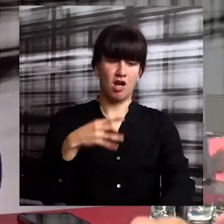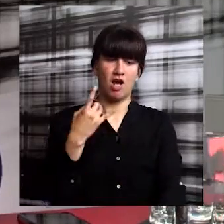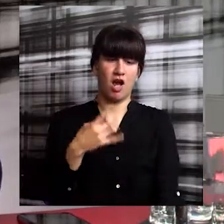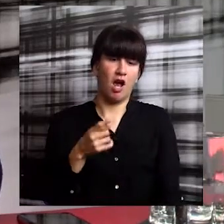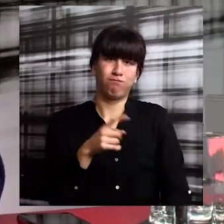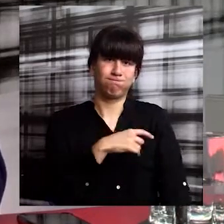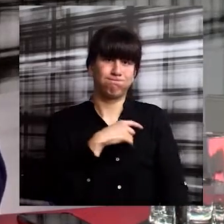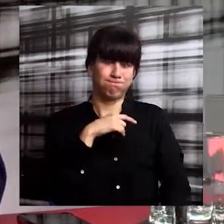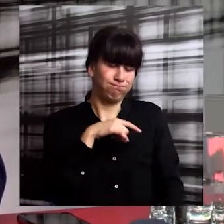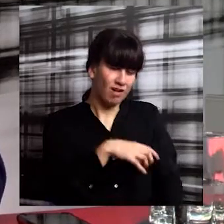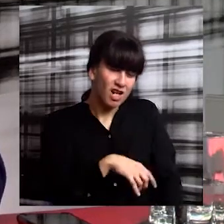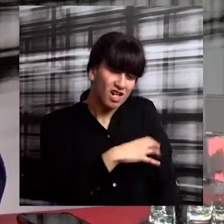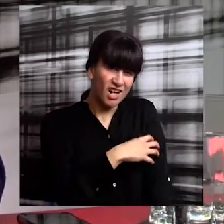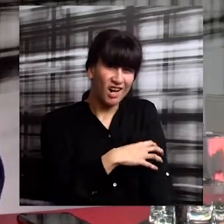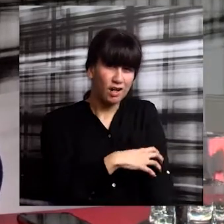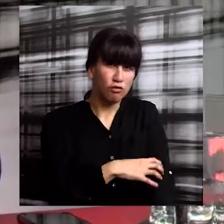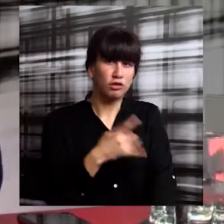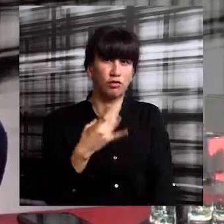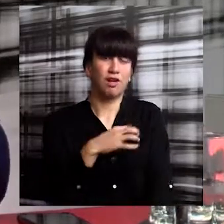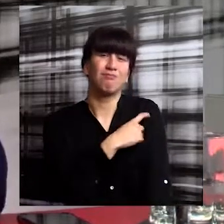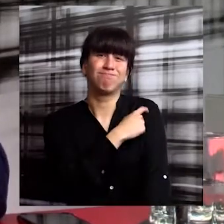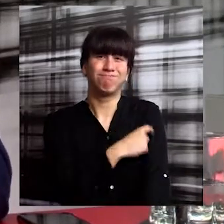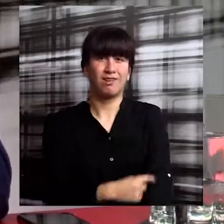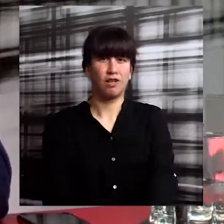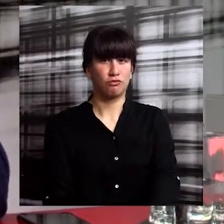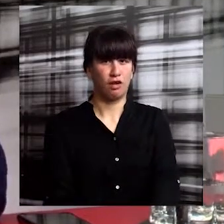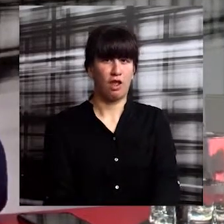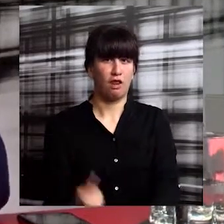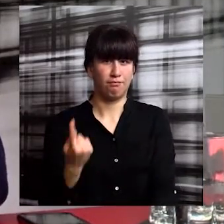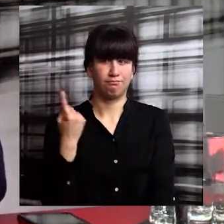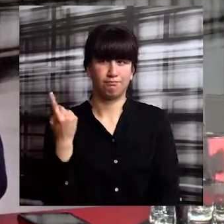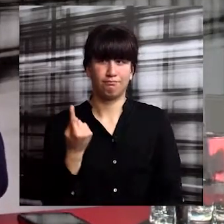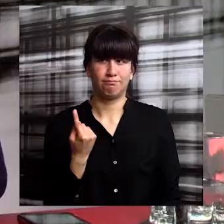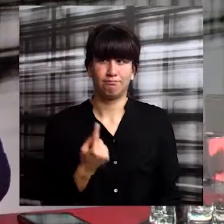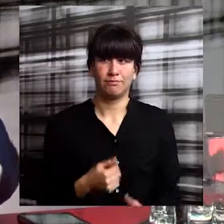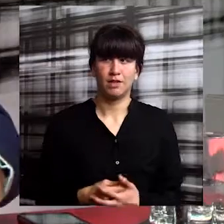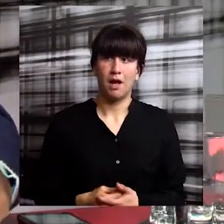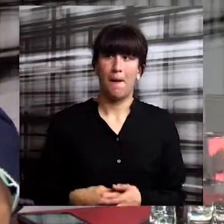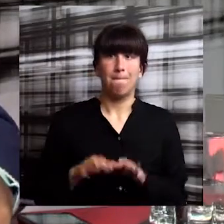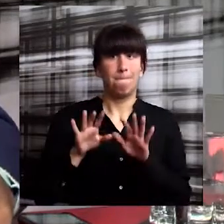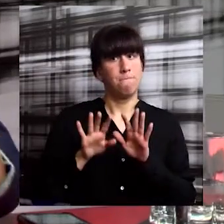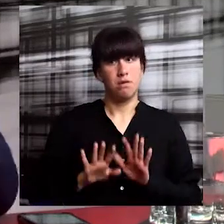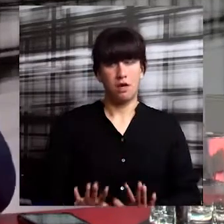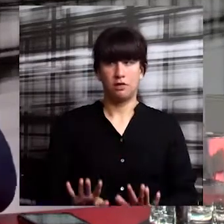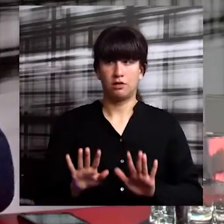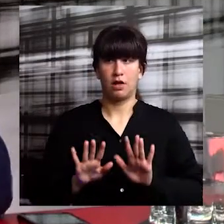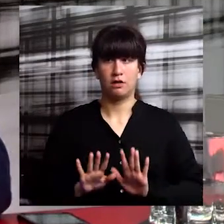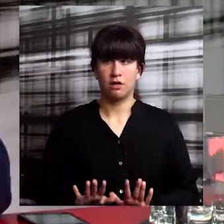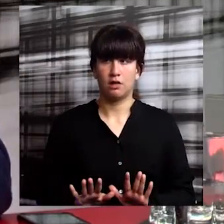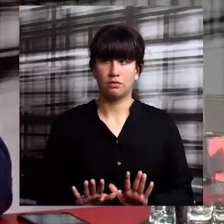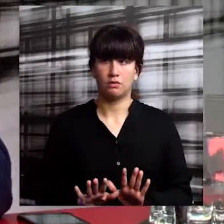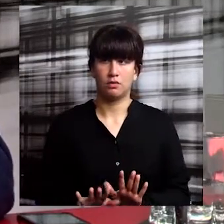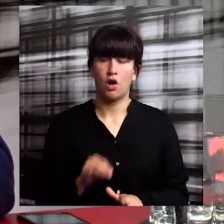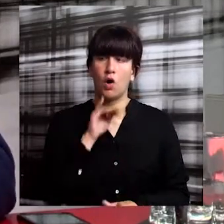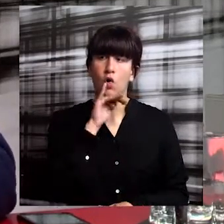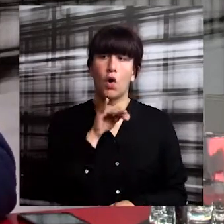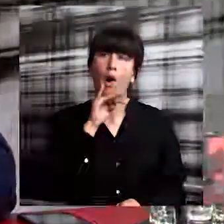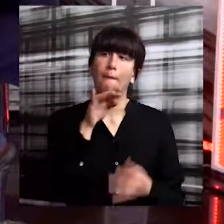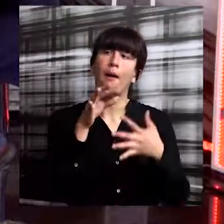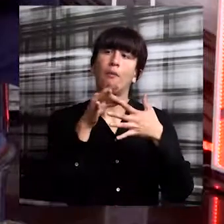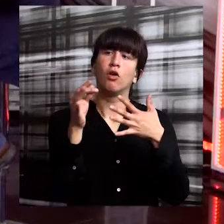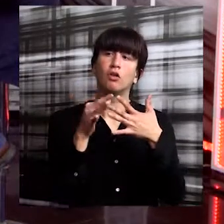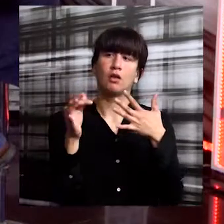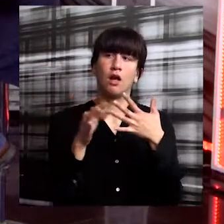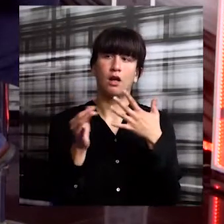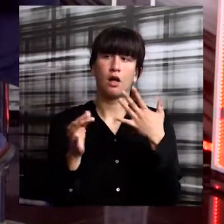la construcción en definitiva de un muelle exclusivo. Y mientras tanto, preocuparnos de tener alternativas. Hoy día la única alternativa que tiene